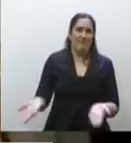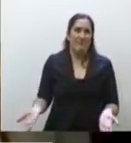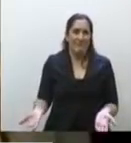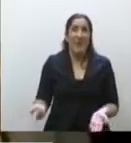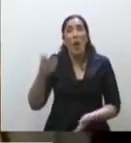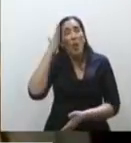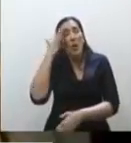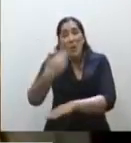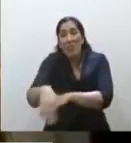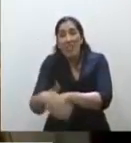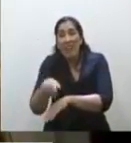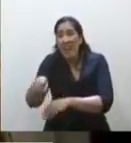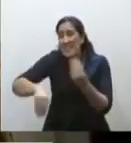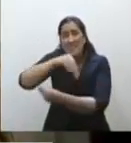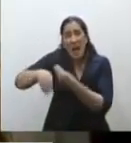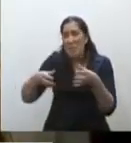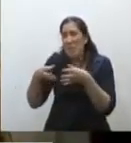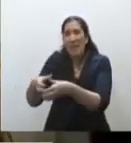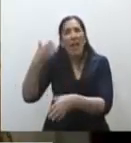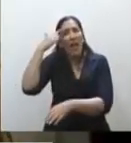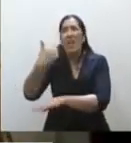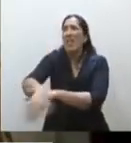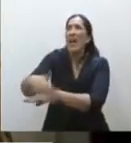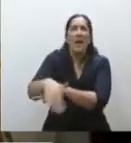Cuando están durmiendo en la calle familias enteras.